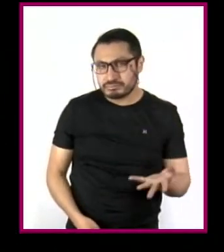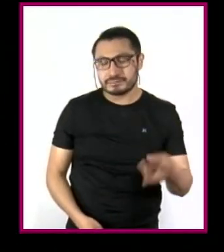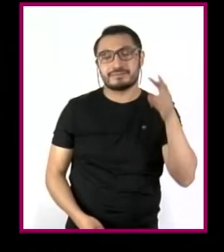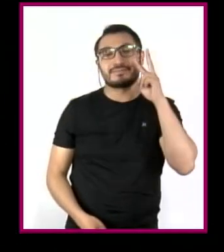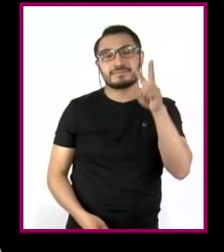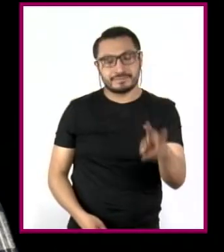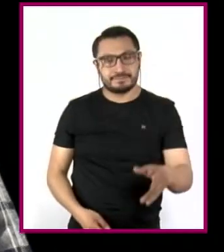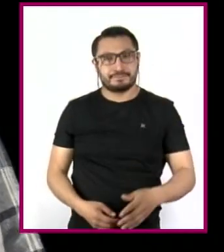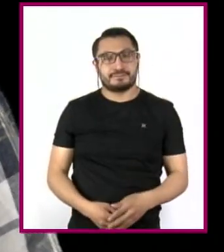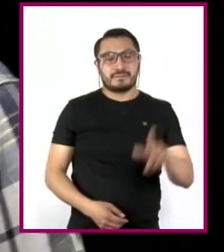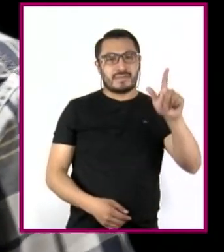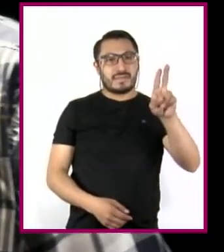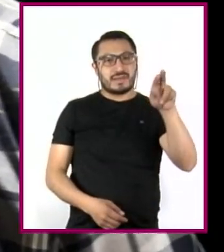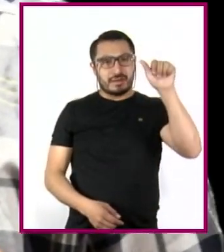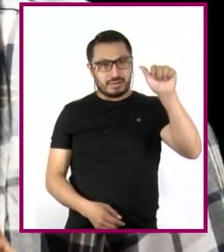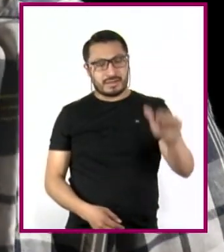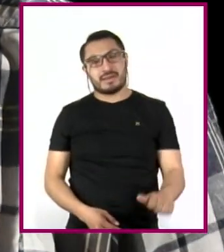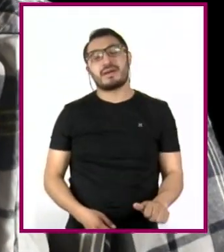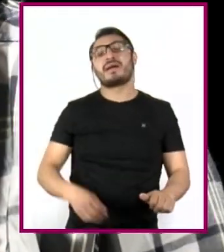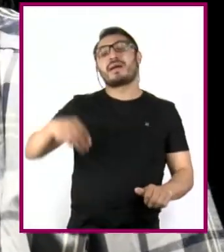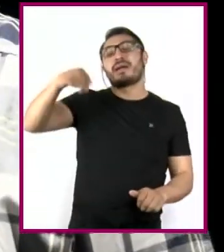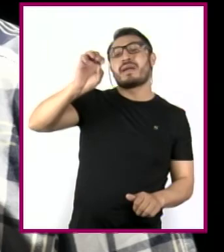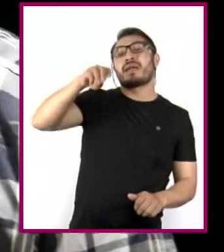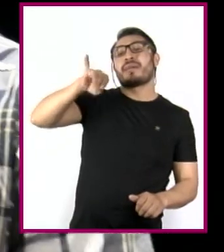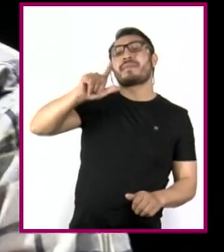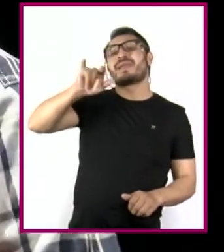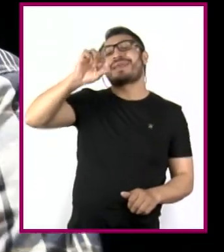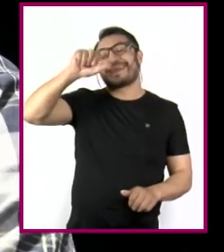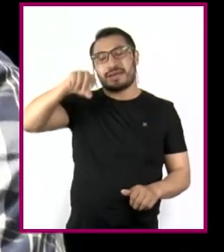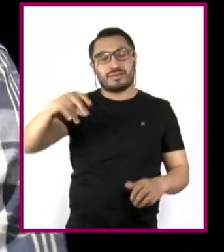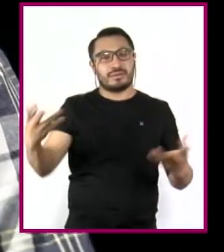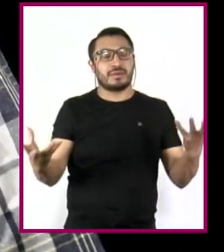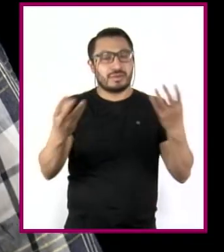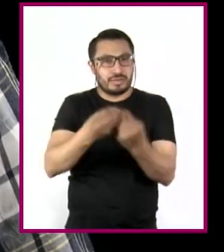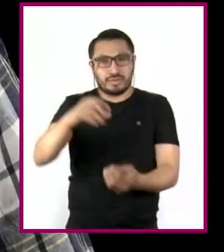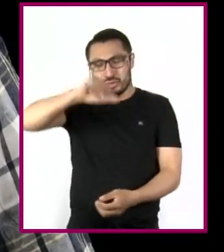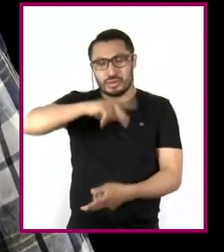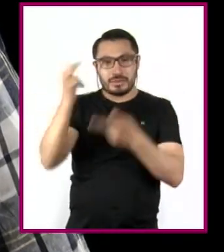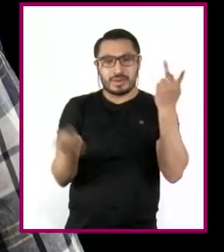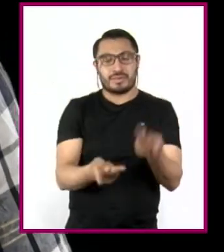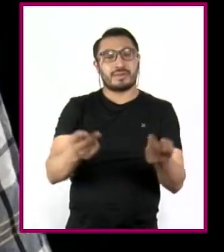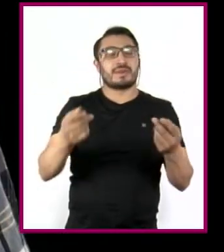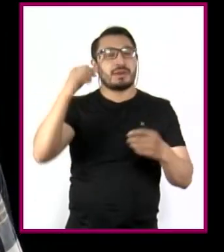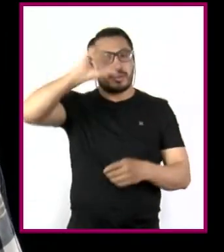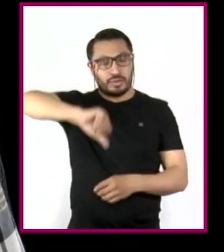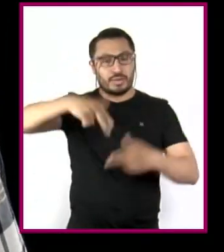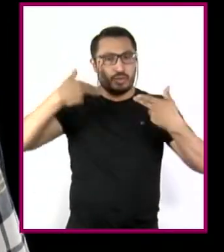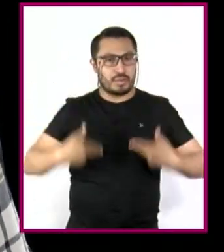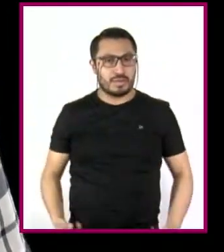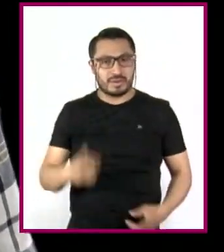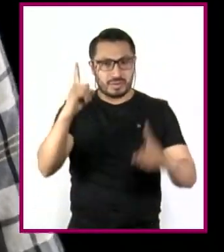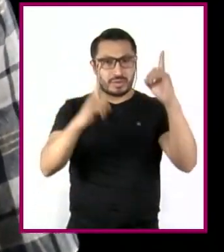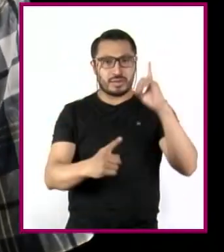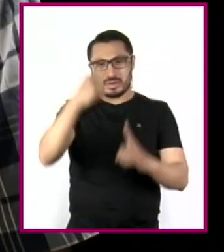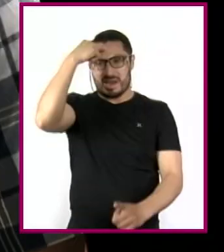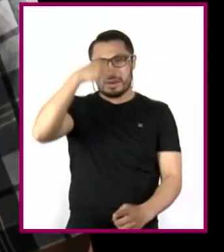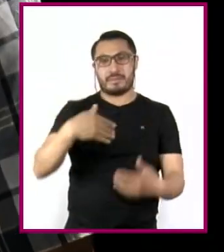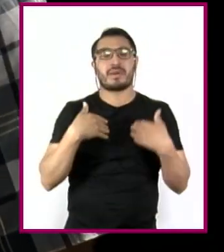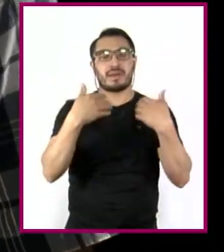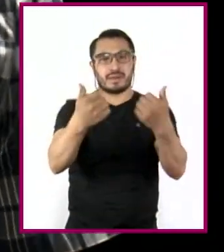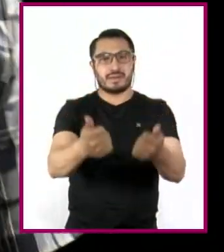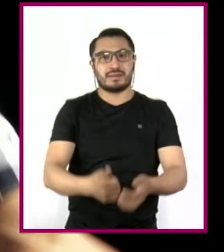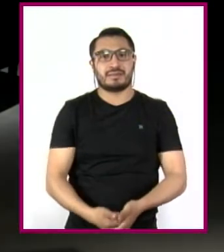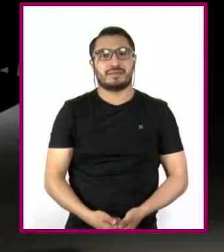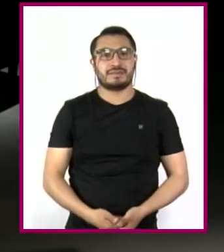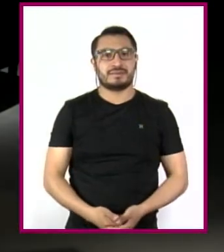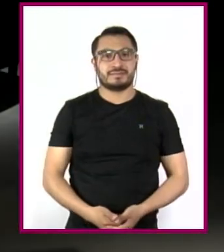Veamos cómo Luna y Emiliano se aproximan a esta pregunta hoy en Humanamente, dudar para comprender.